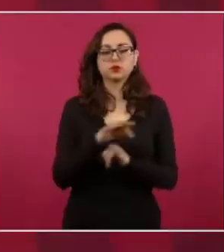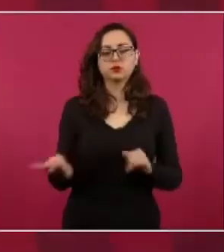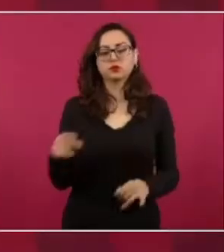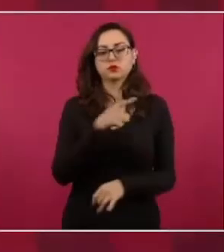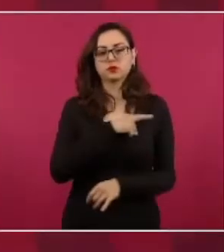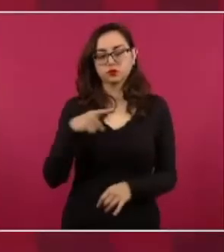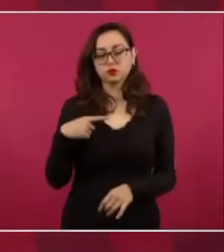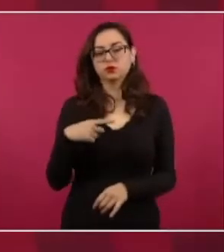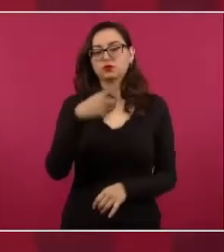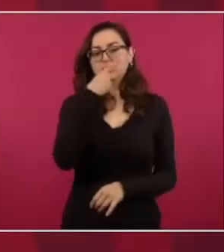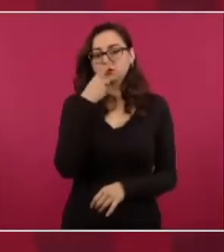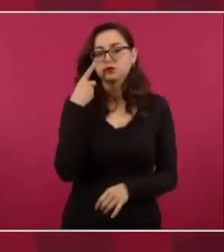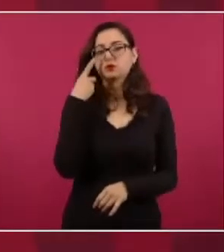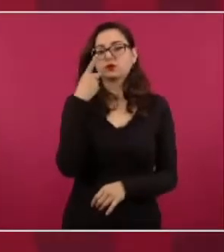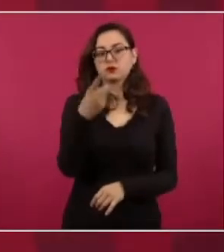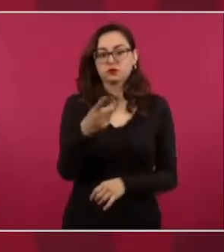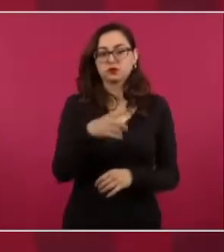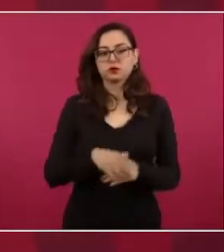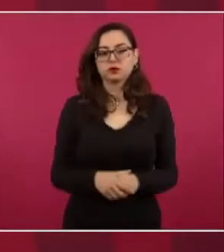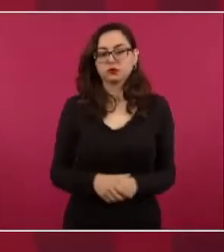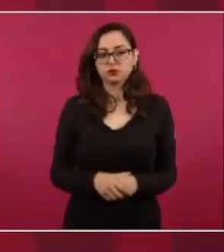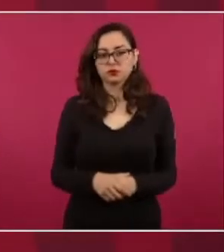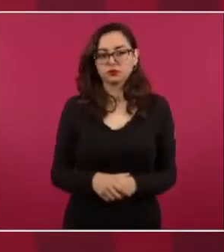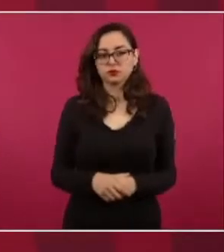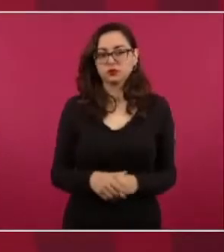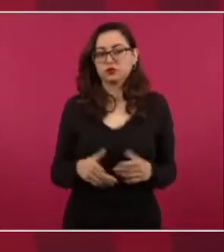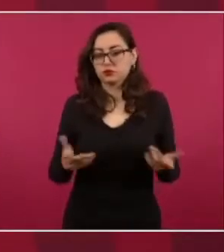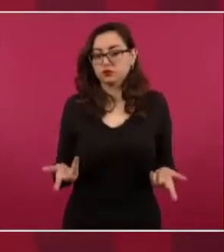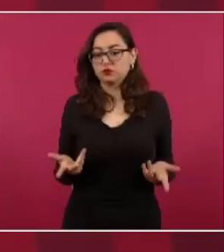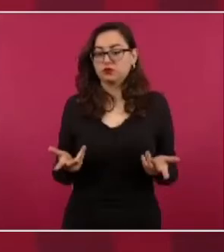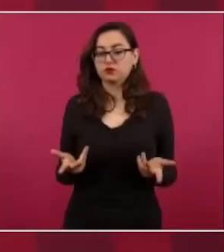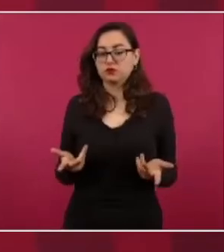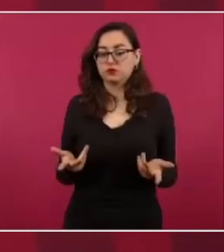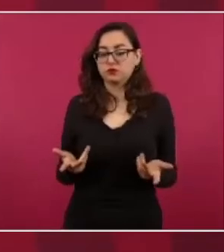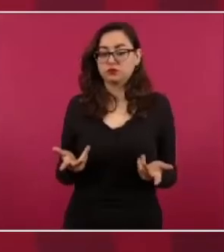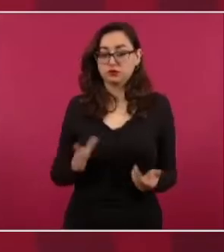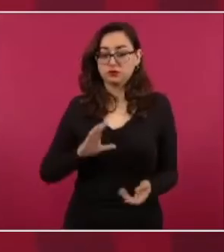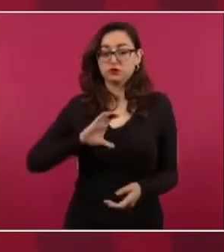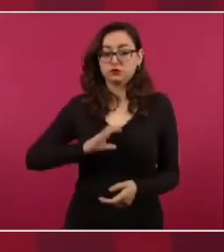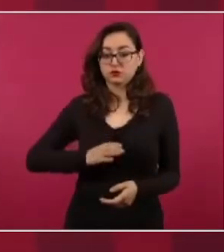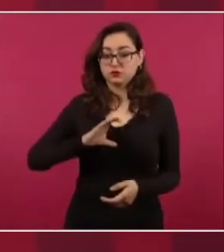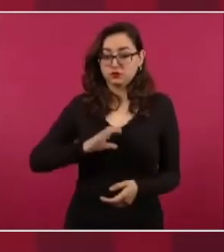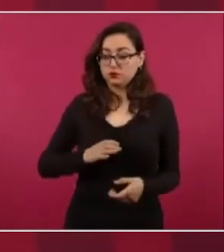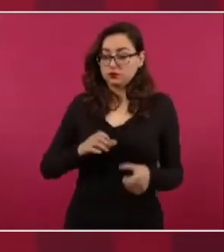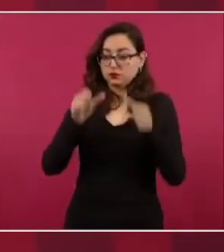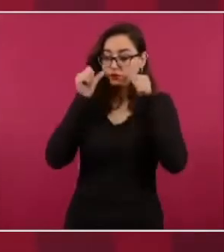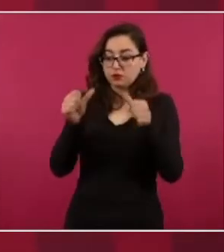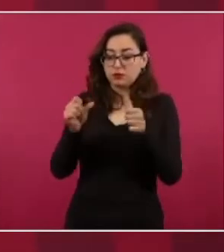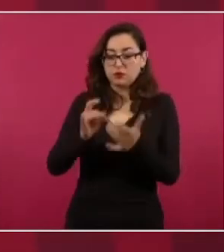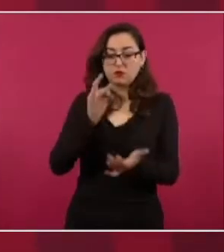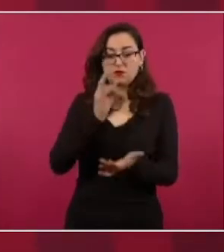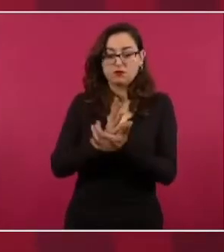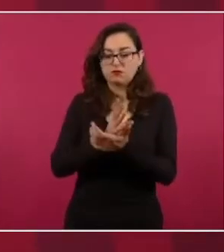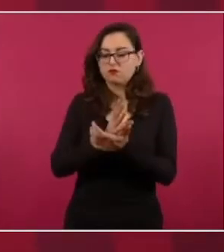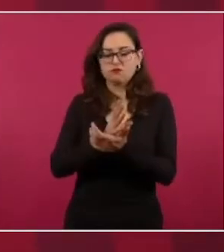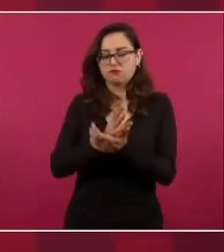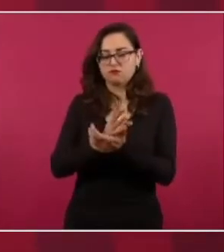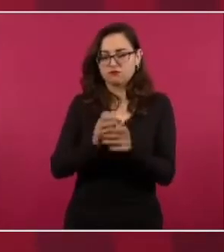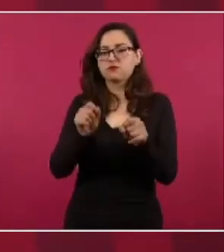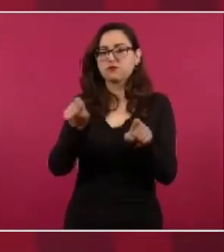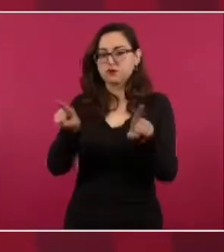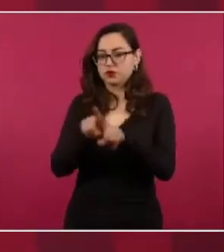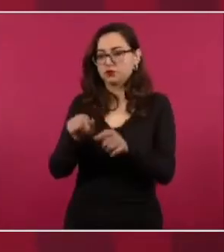este sentido nuestra atención va a ser no solo para el cáncer, sino para otras enfermedades,